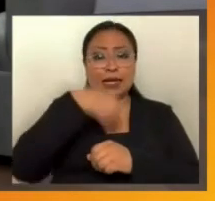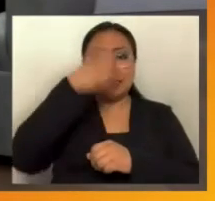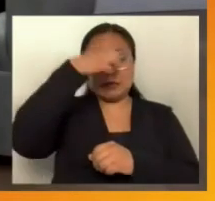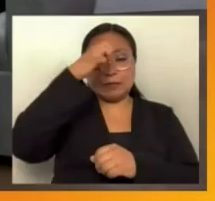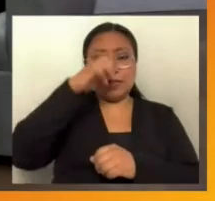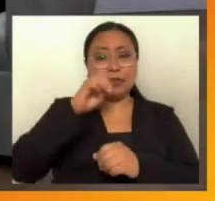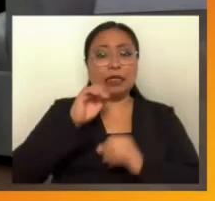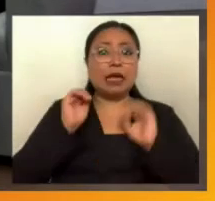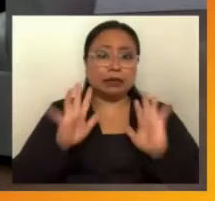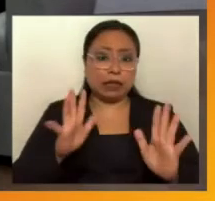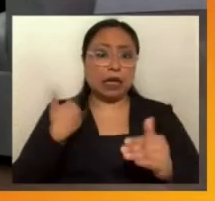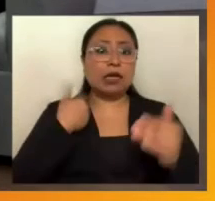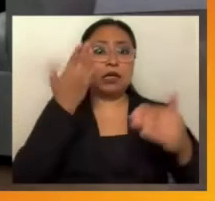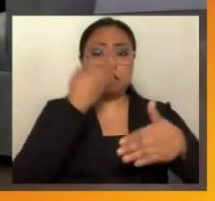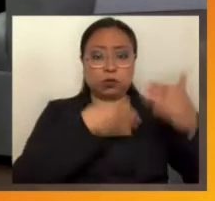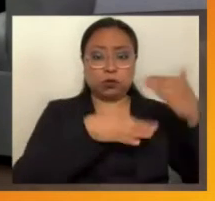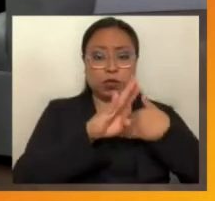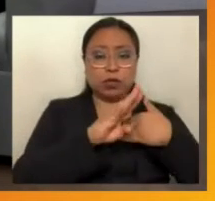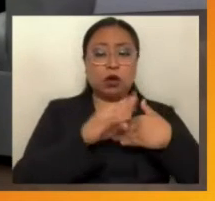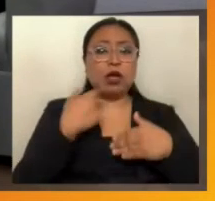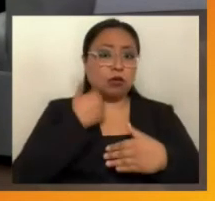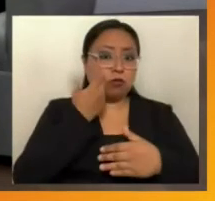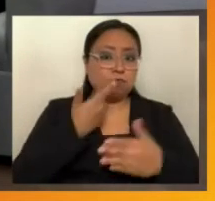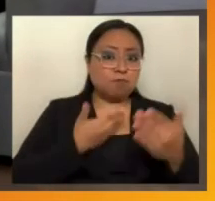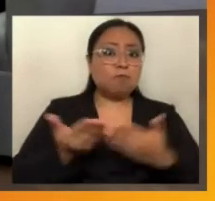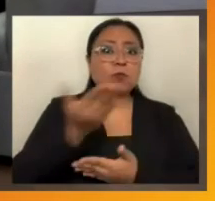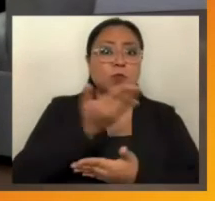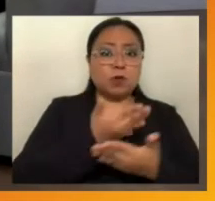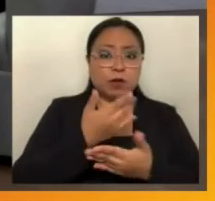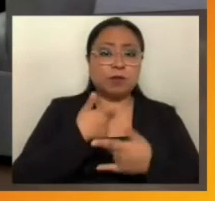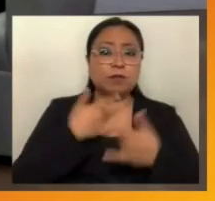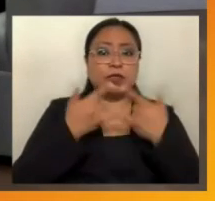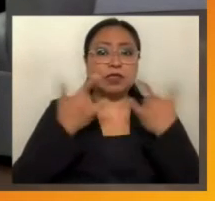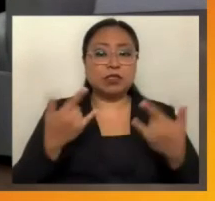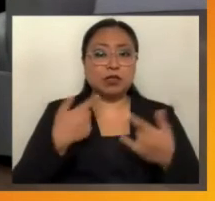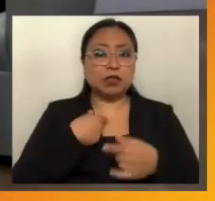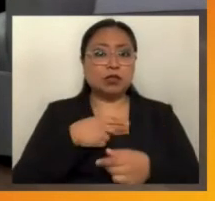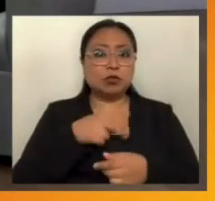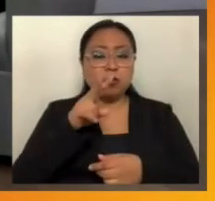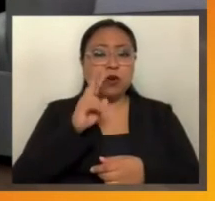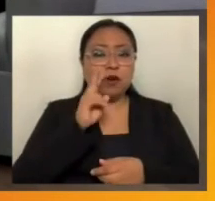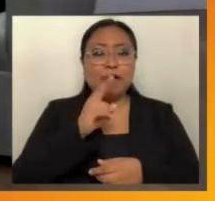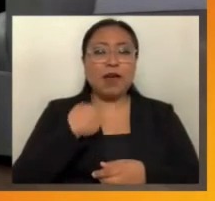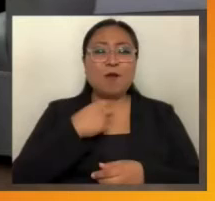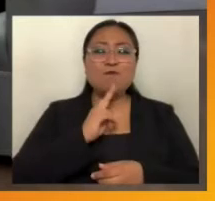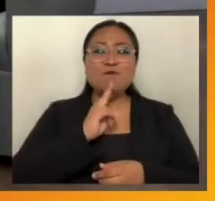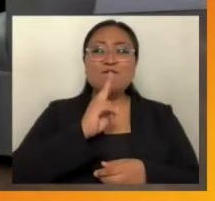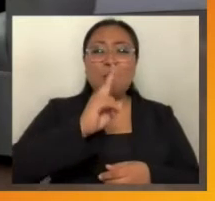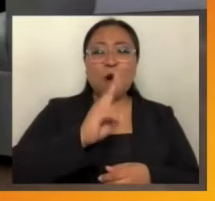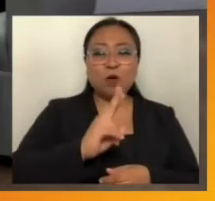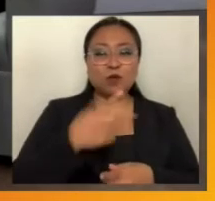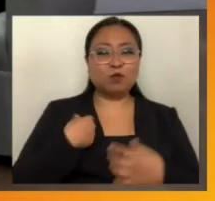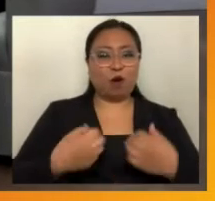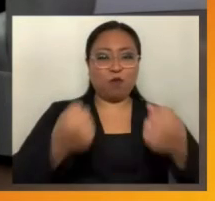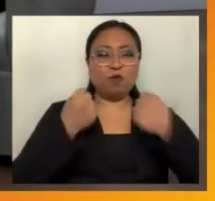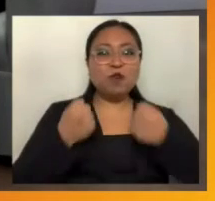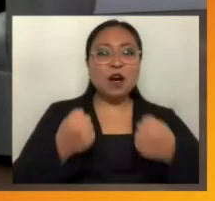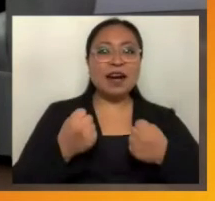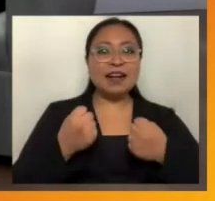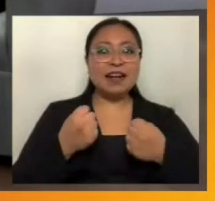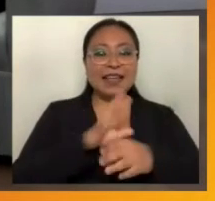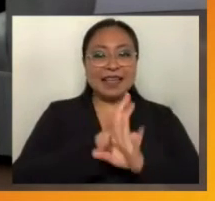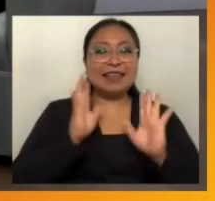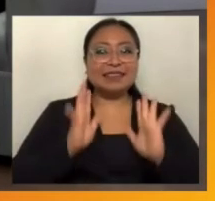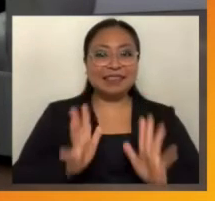platicarla. Muchísimas gracias, Gala. De hecho, tu voz, que es una voz que resuena ya aquí en